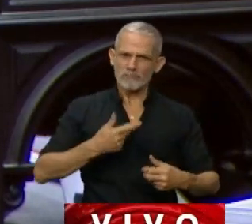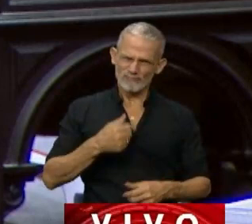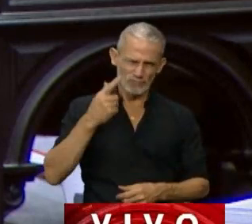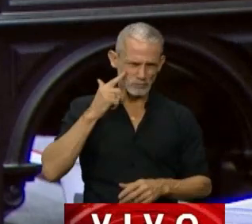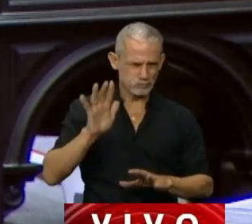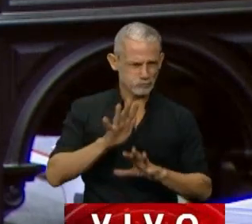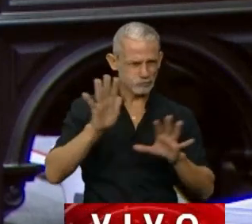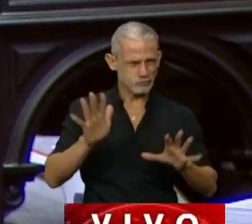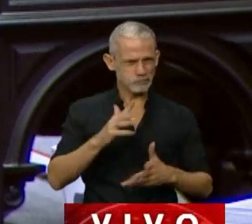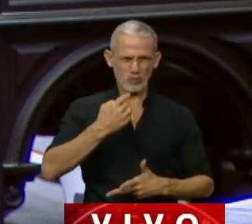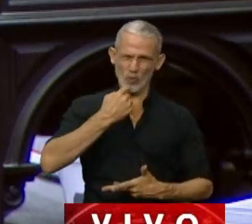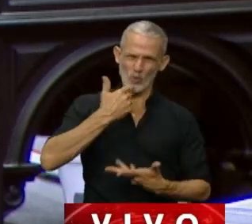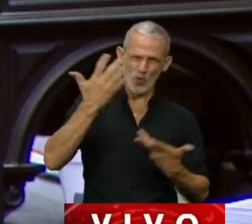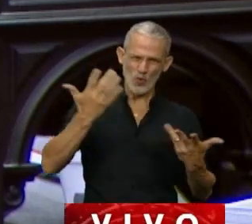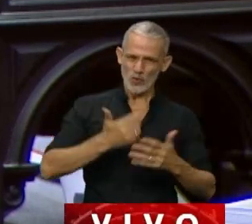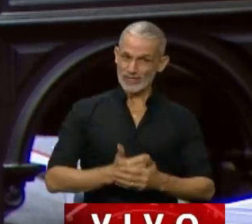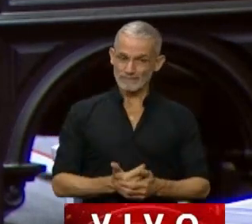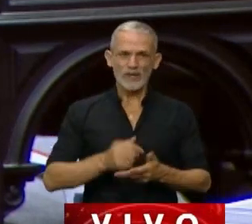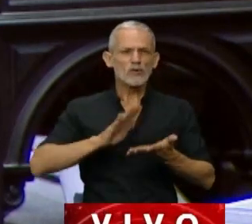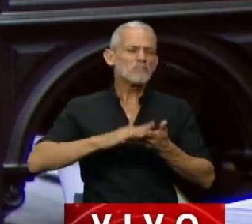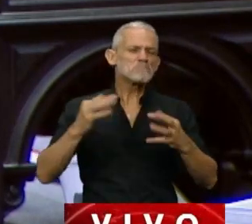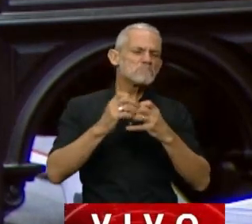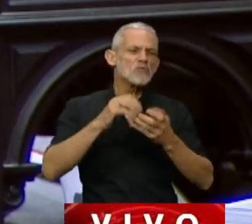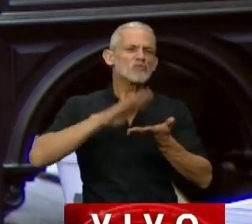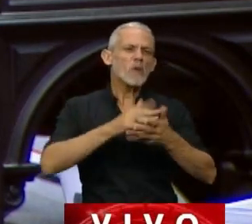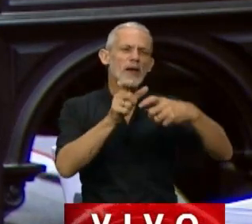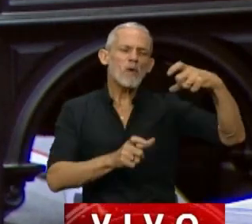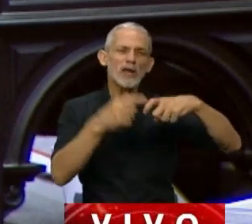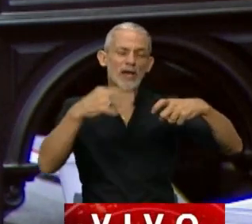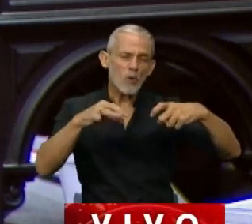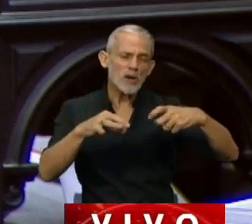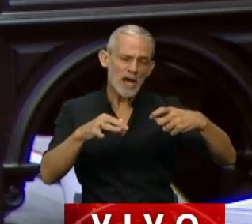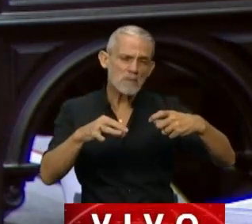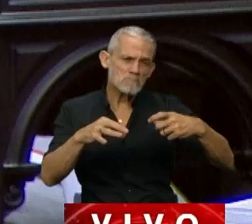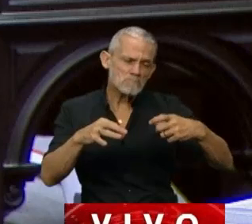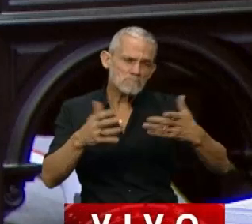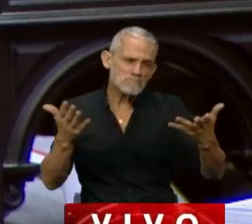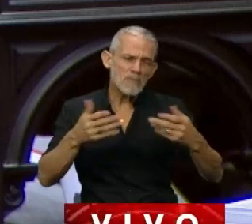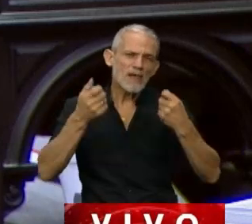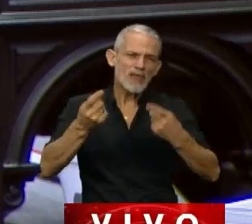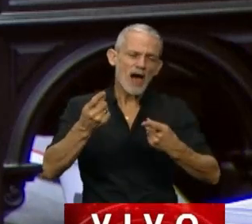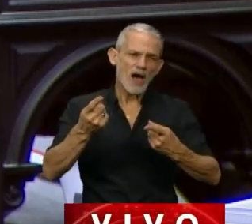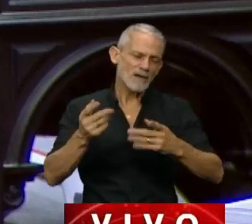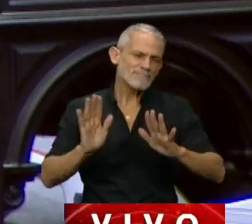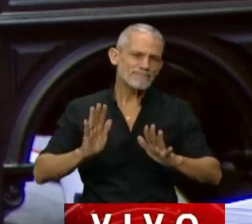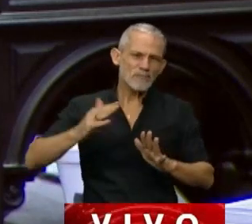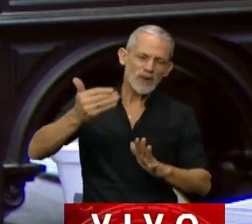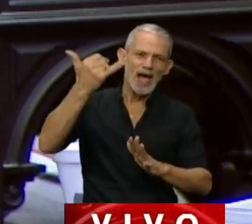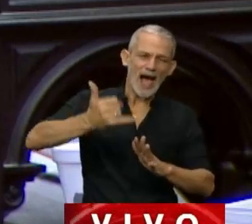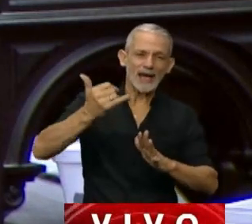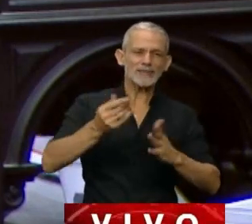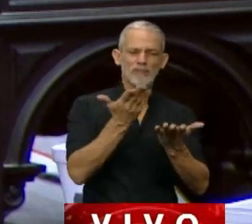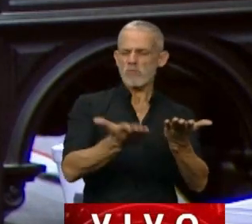eso, este debate sobre la boleta única, que creo que le da la posibilidad que